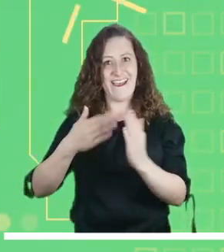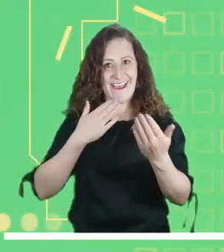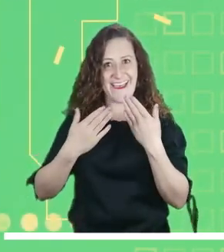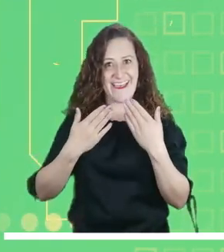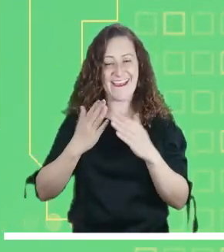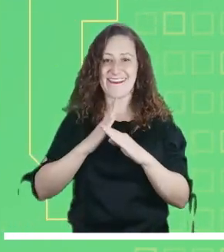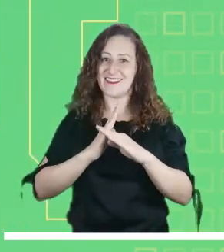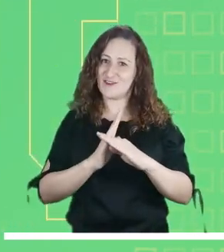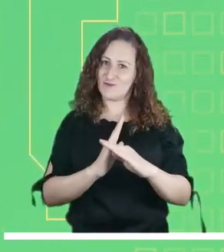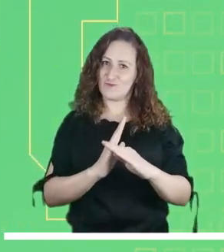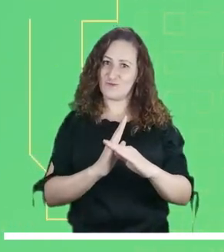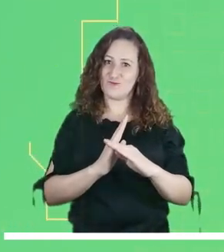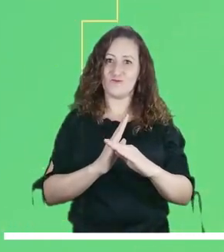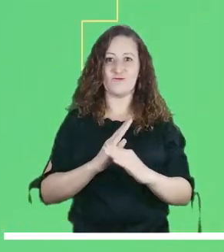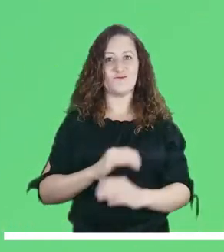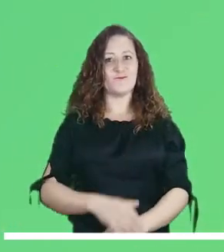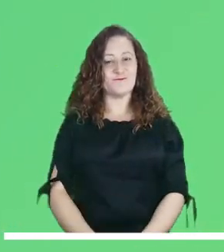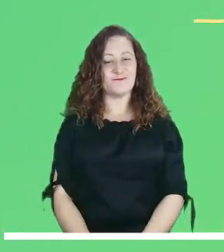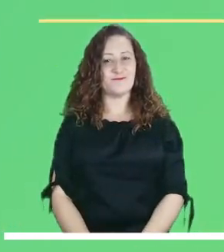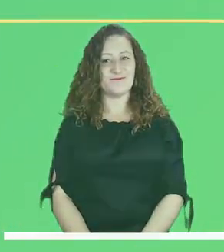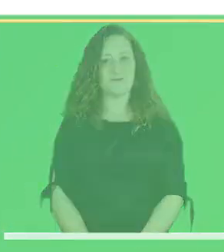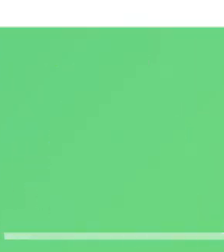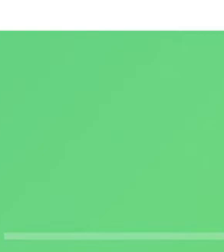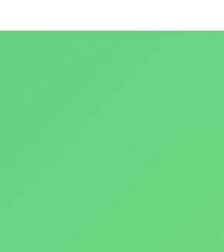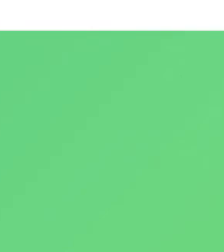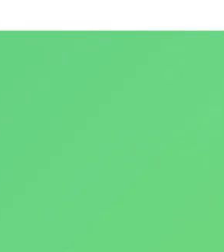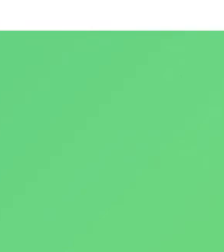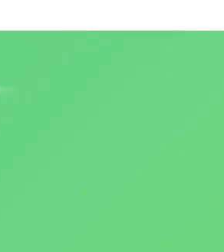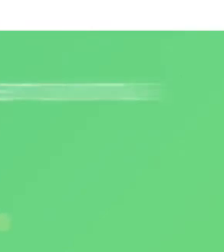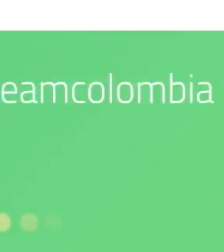Los esperamos en nuestras redes sociales. Nuestro